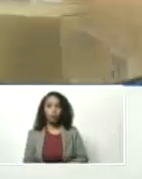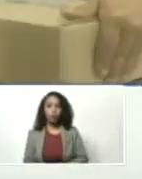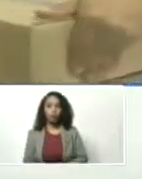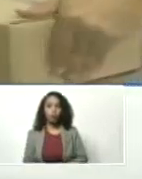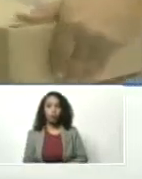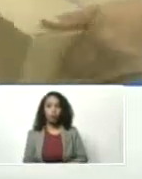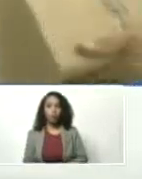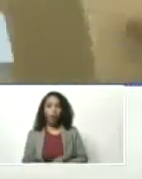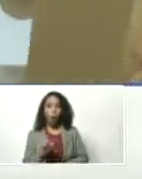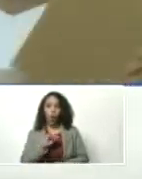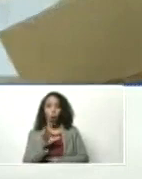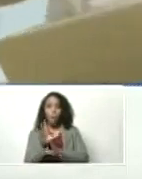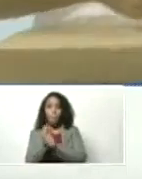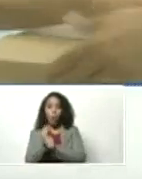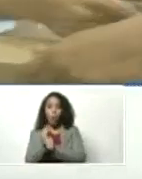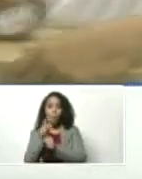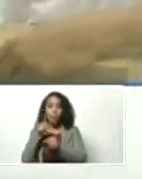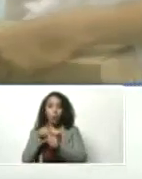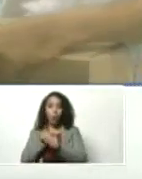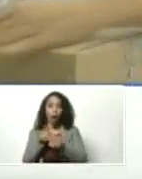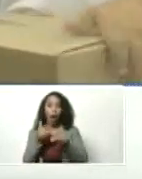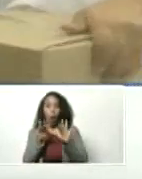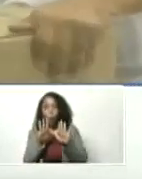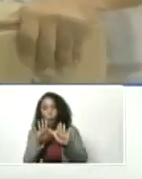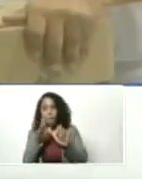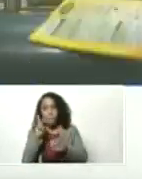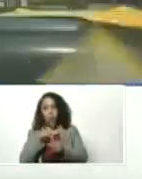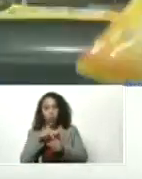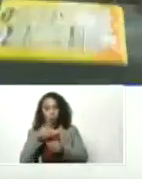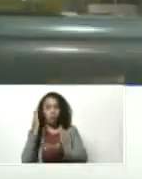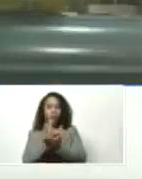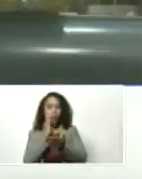Que no dependa del petróleo, aunque el petróleo siempre estará ahí.